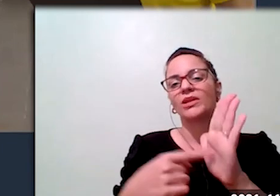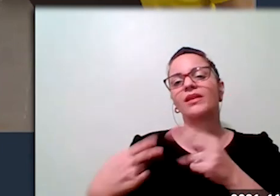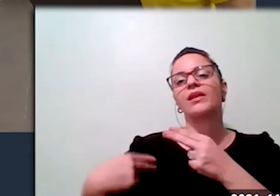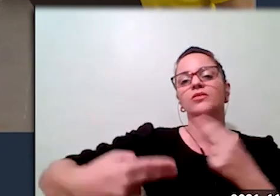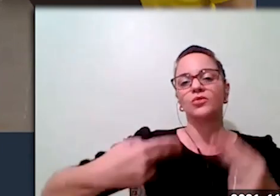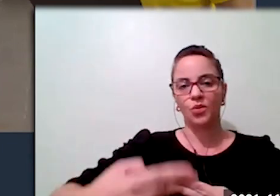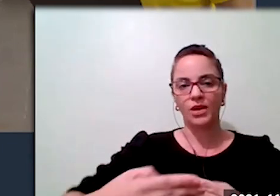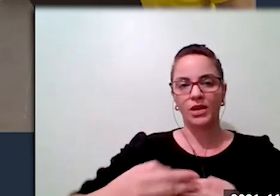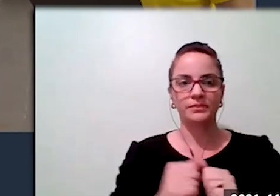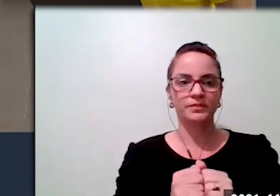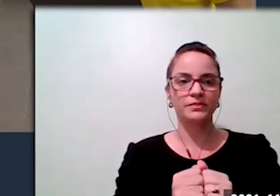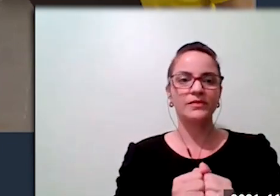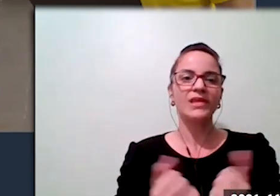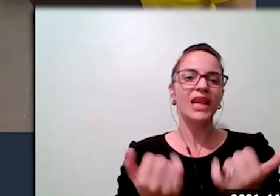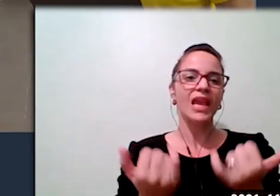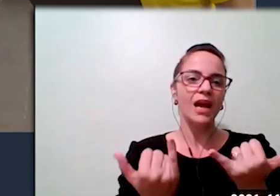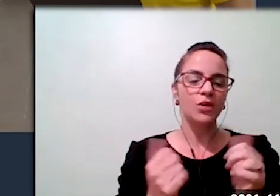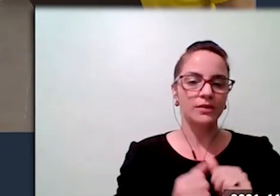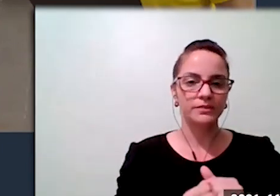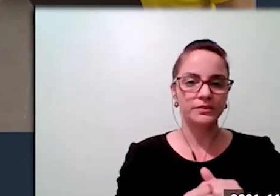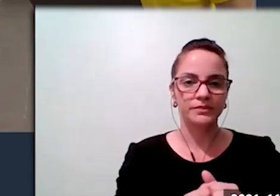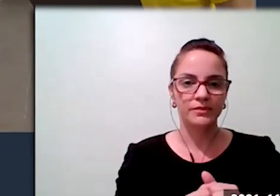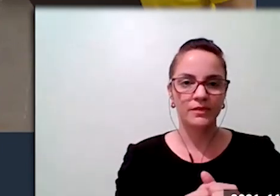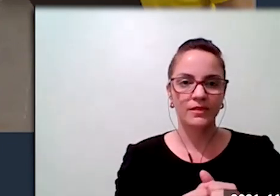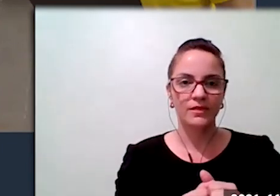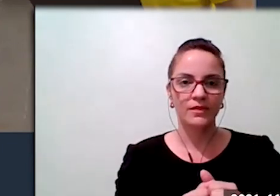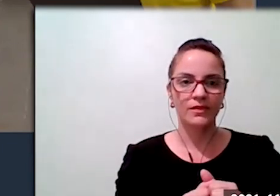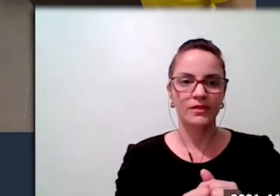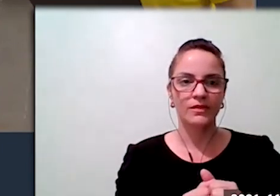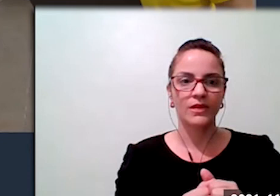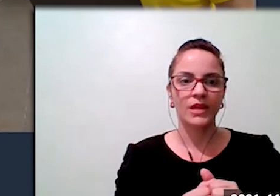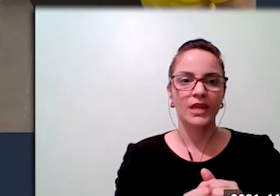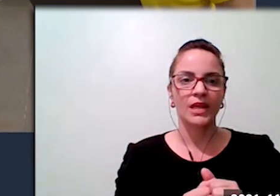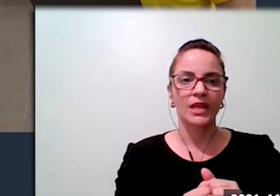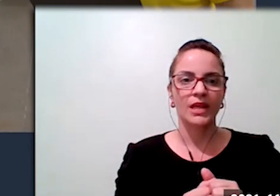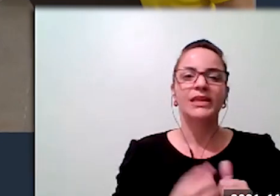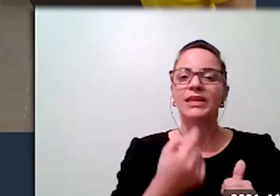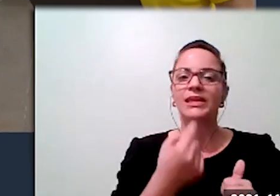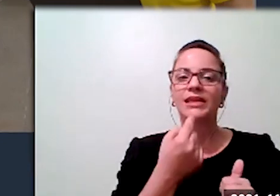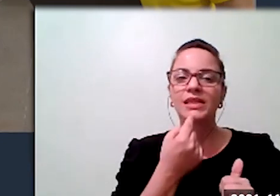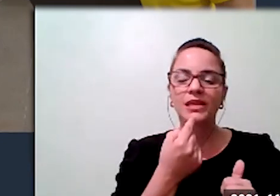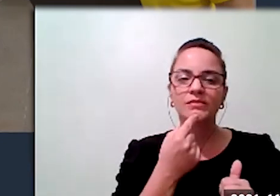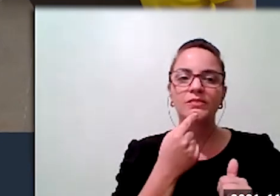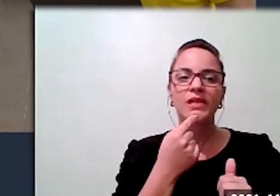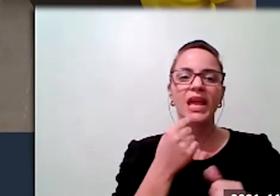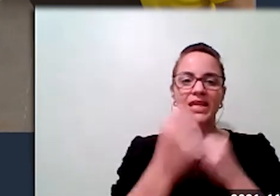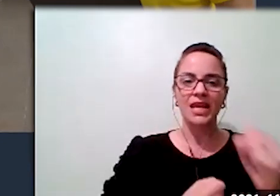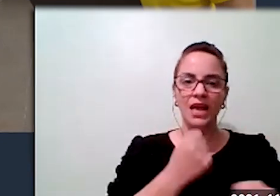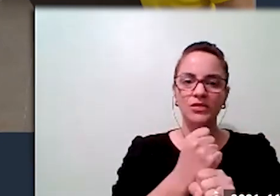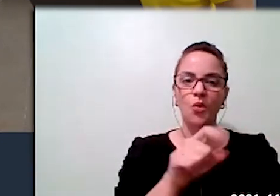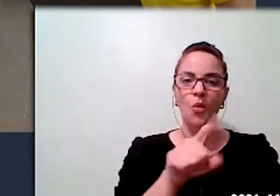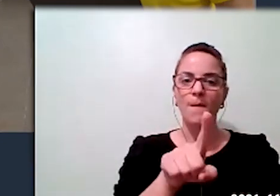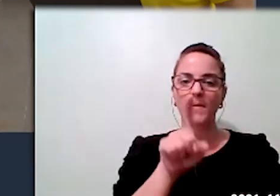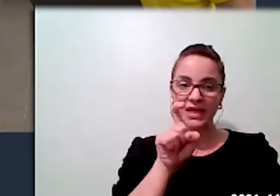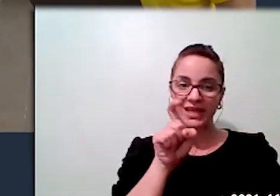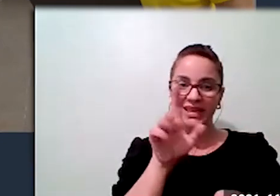La isleta donde dicen que ha de mudar el pueblo. En 1521, una ciudad